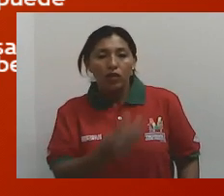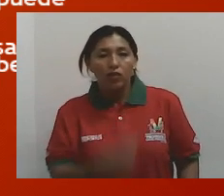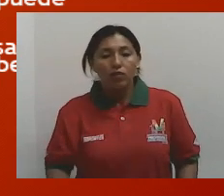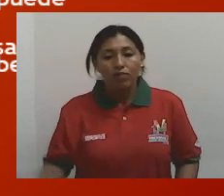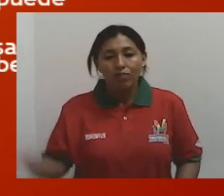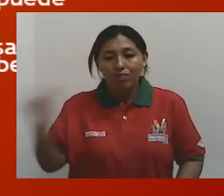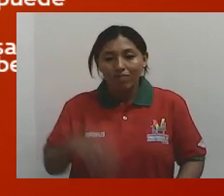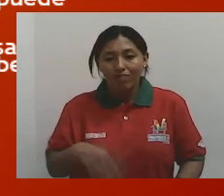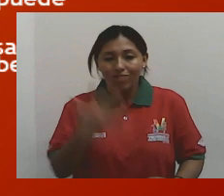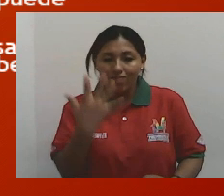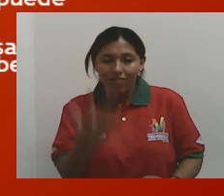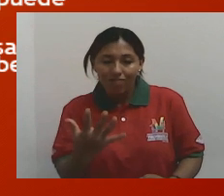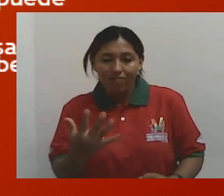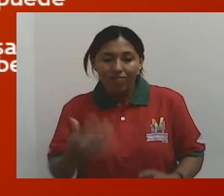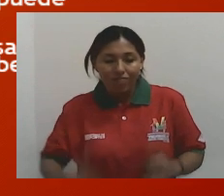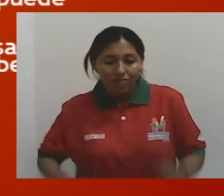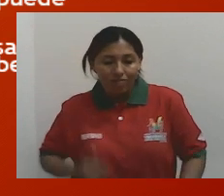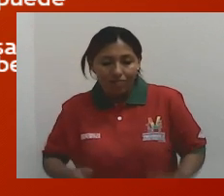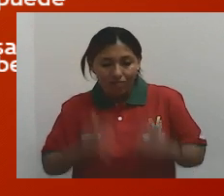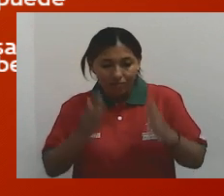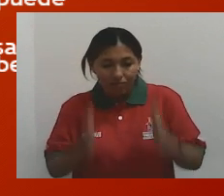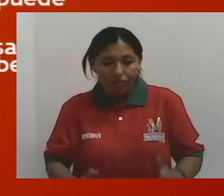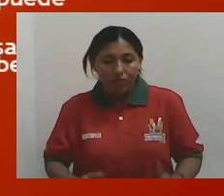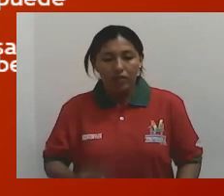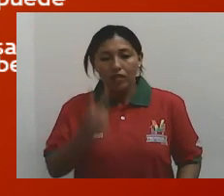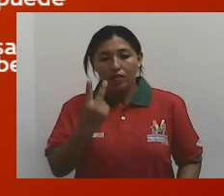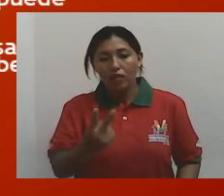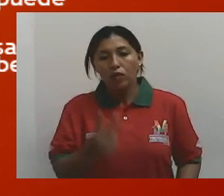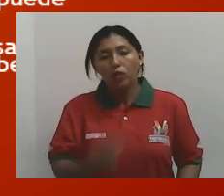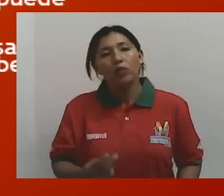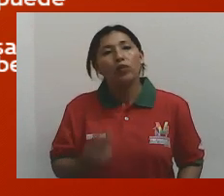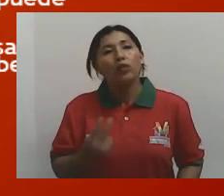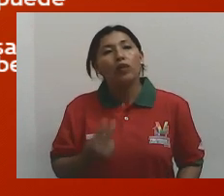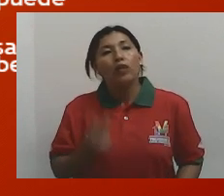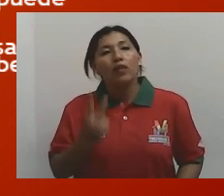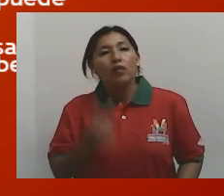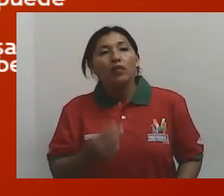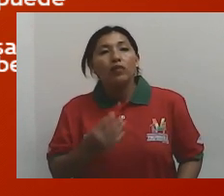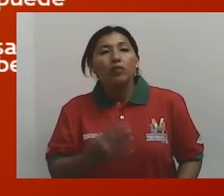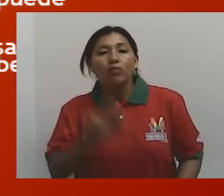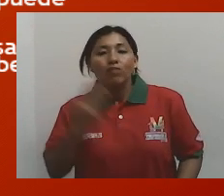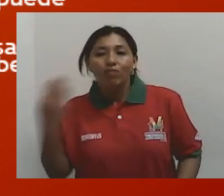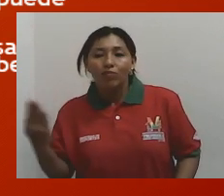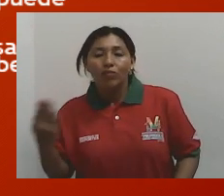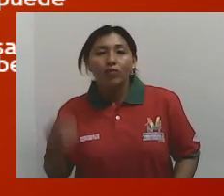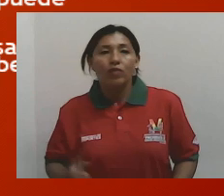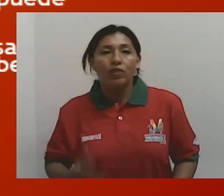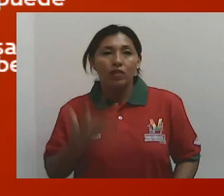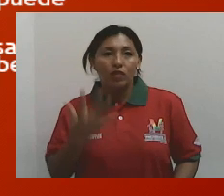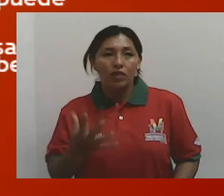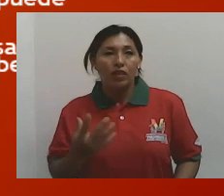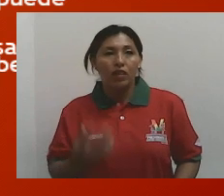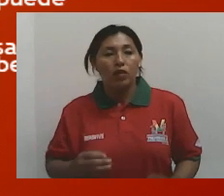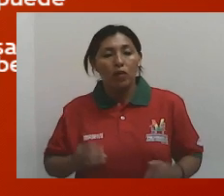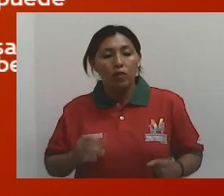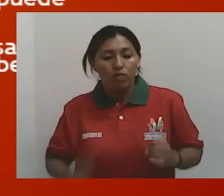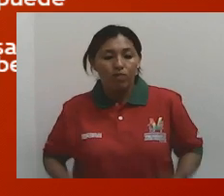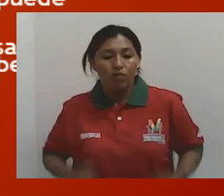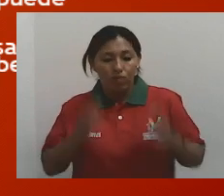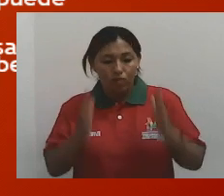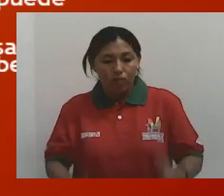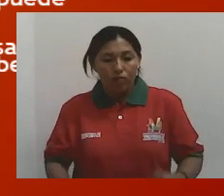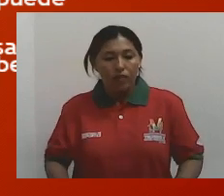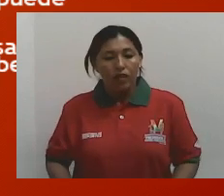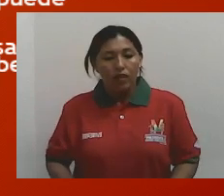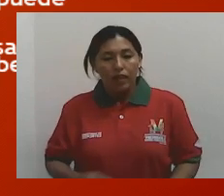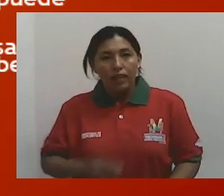5 jugadores. En el segundo cuarto, 5 jugadores. ¿Pero qué nos dice la regla? Que